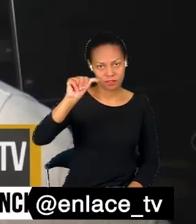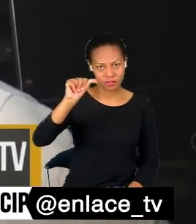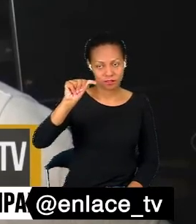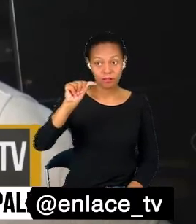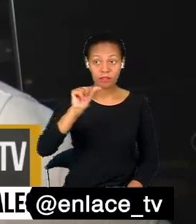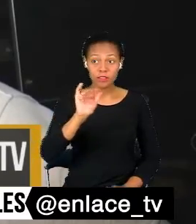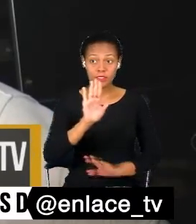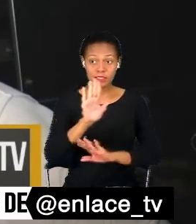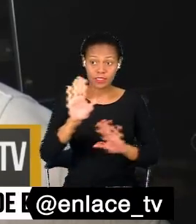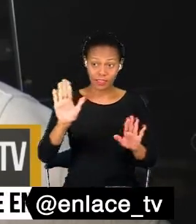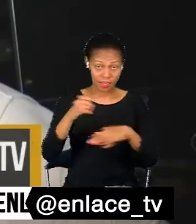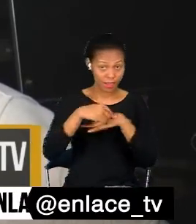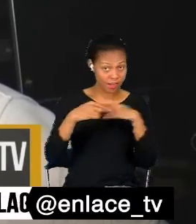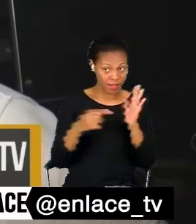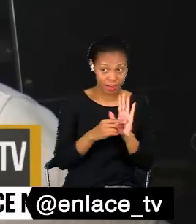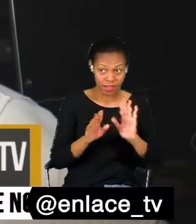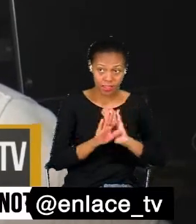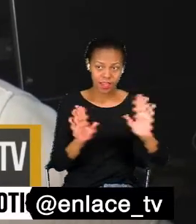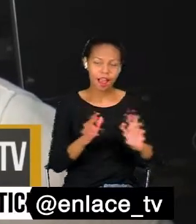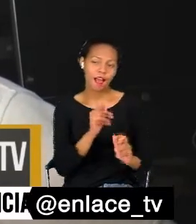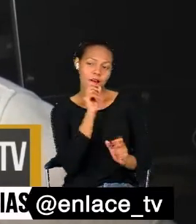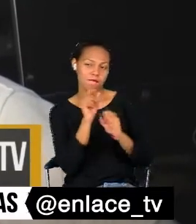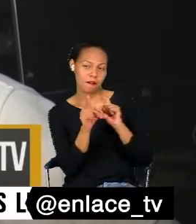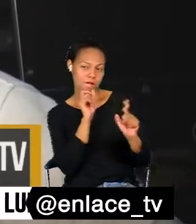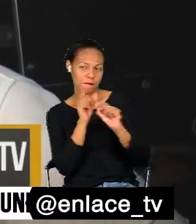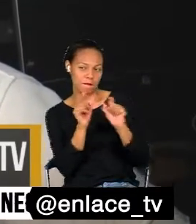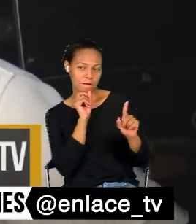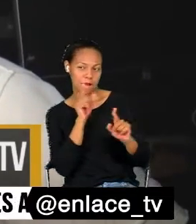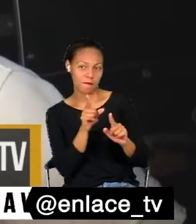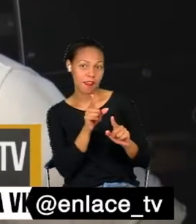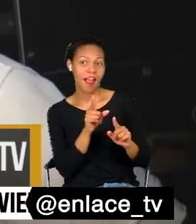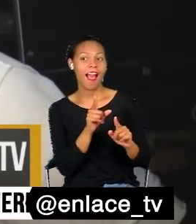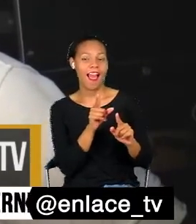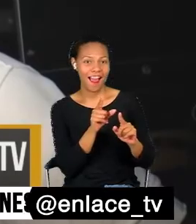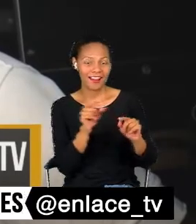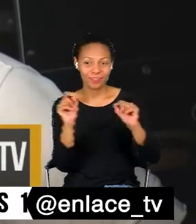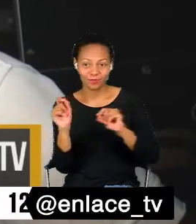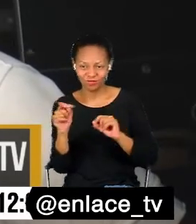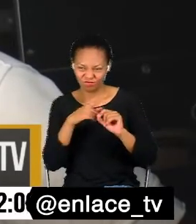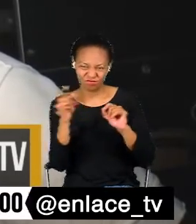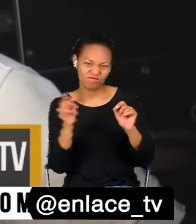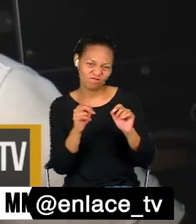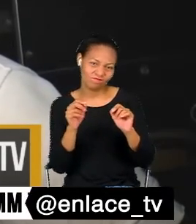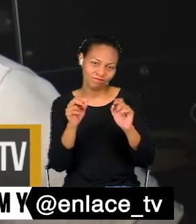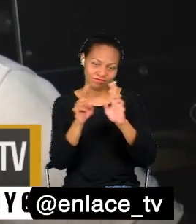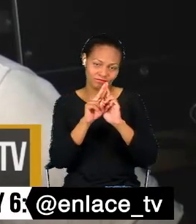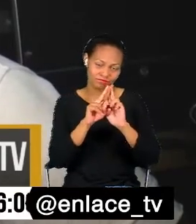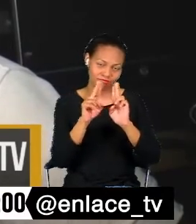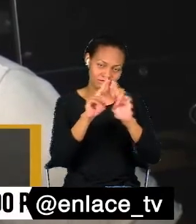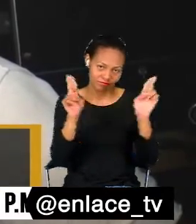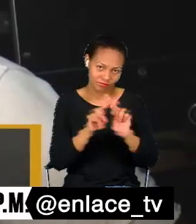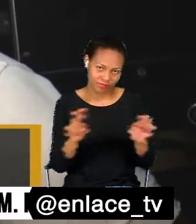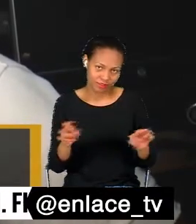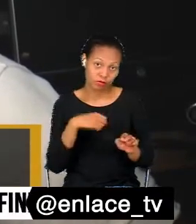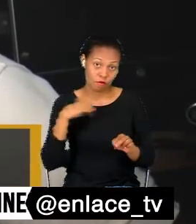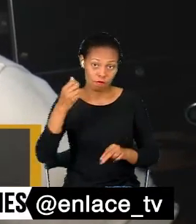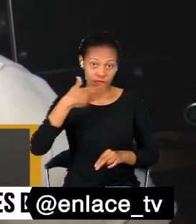en el programa y vamos a formular unas preguntas, esas preguntas se van a subir a la página, al fanpage que nosotros vamos a